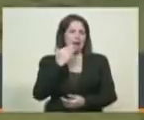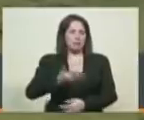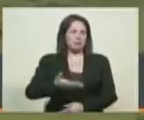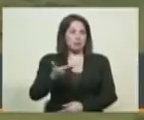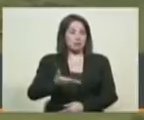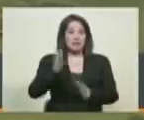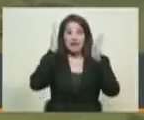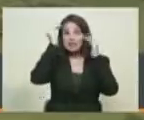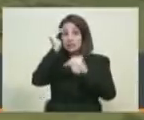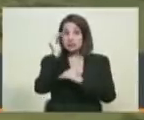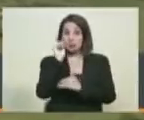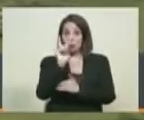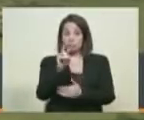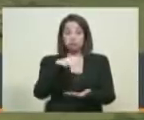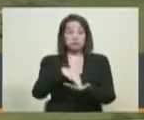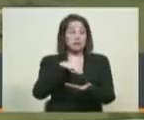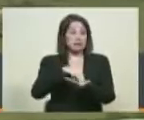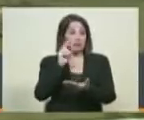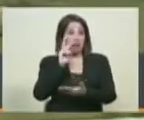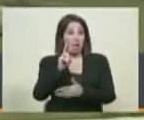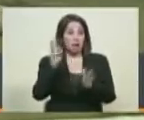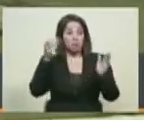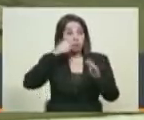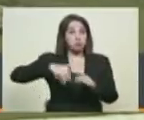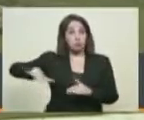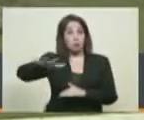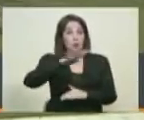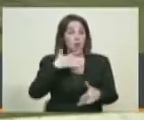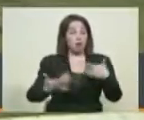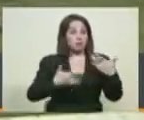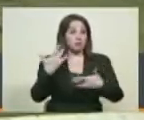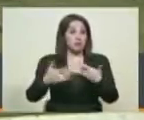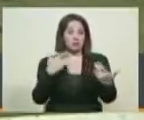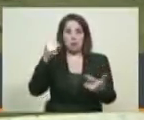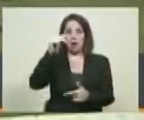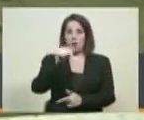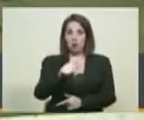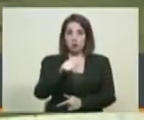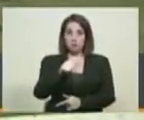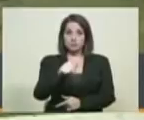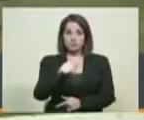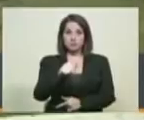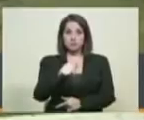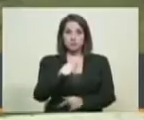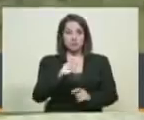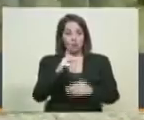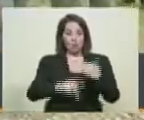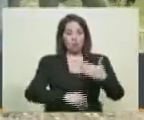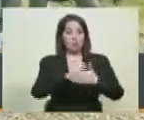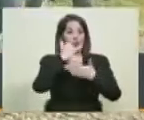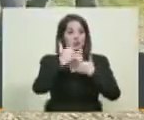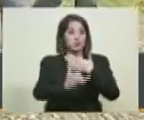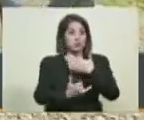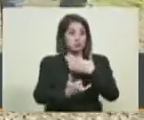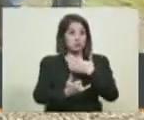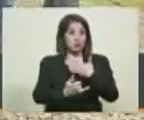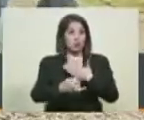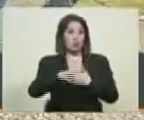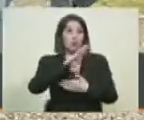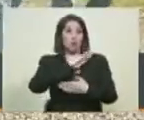Atención, Miranda, atención. Hoy vamos a activar lo que es un proyecto que nuestro